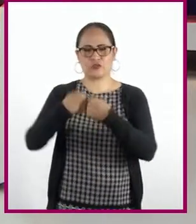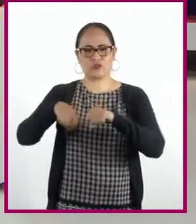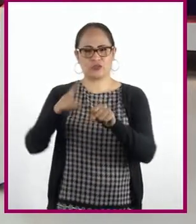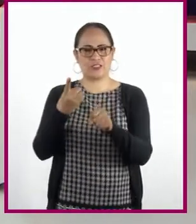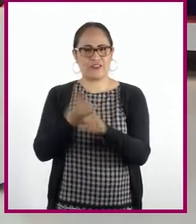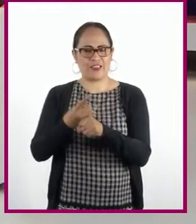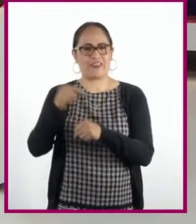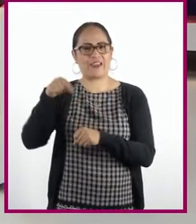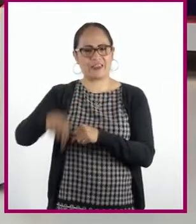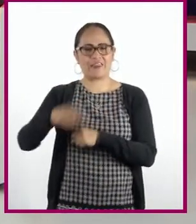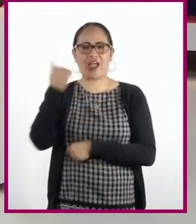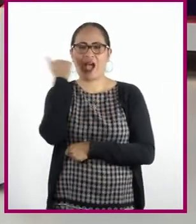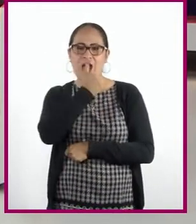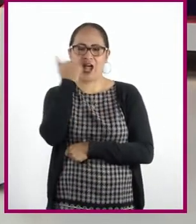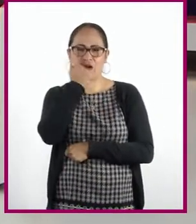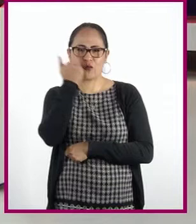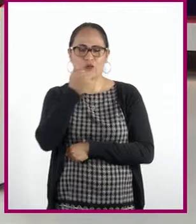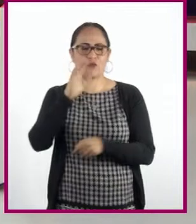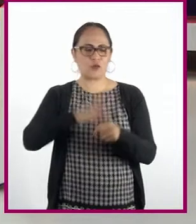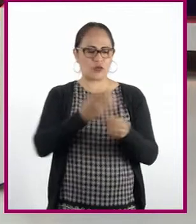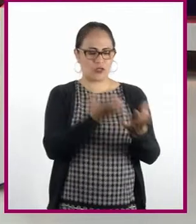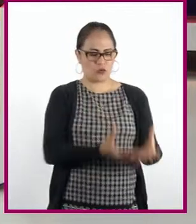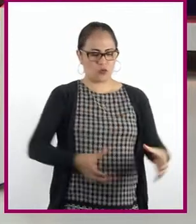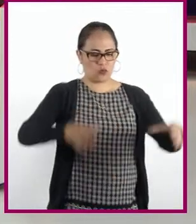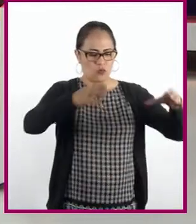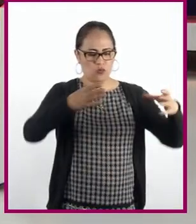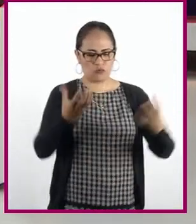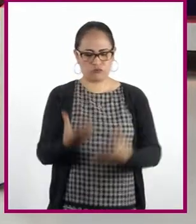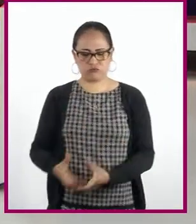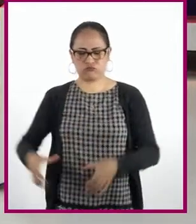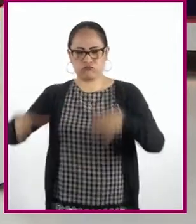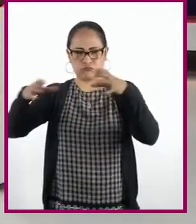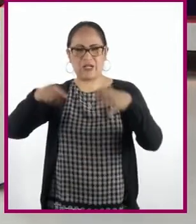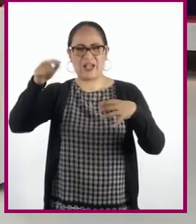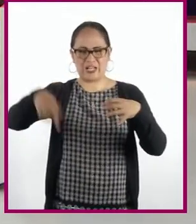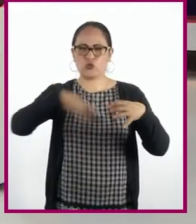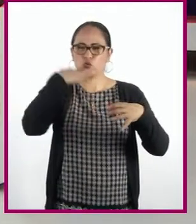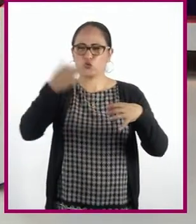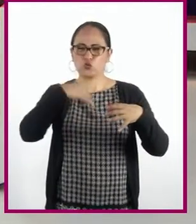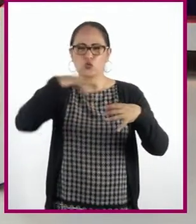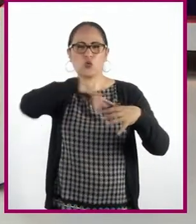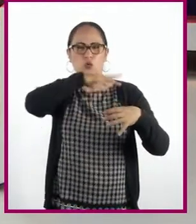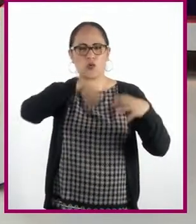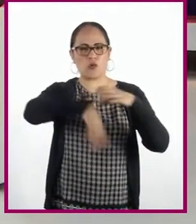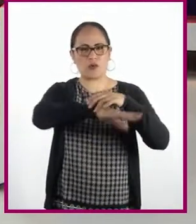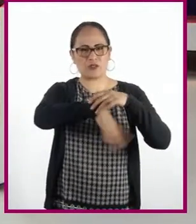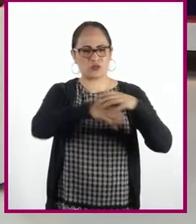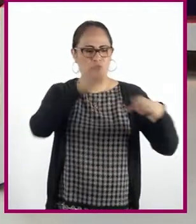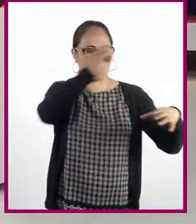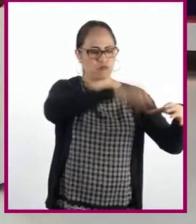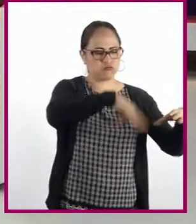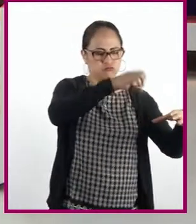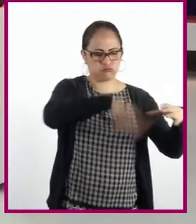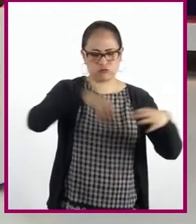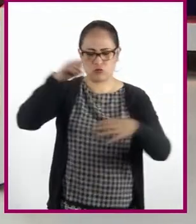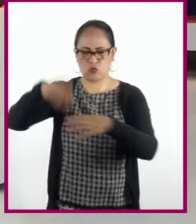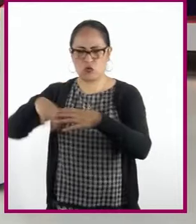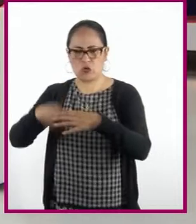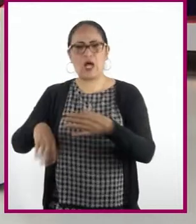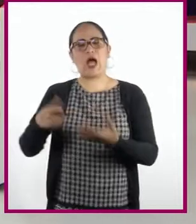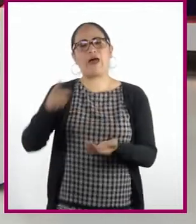por la adquisición de depósitos de basura, pues manifiesta que esto ayuda a mantener las medidas de higiene y